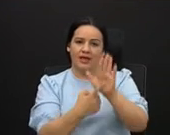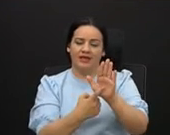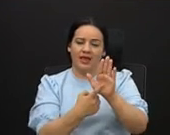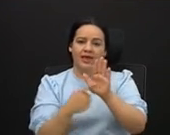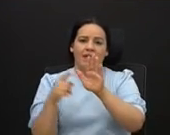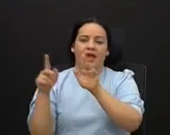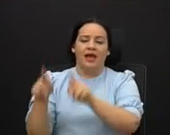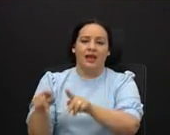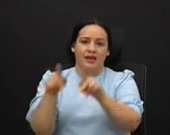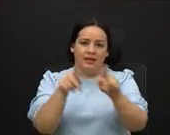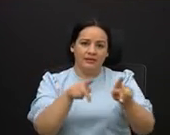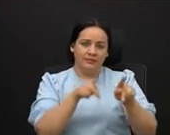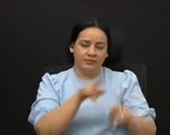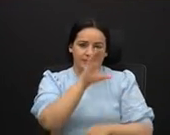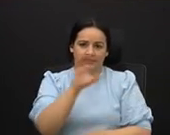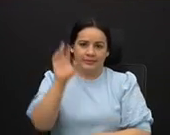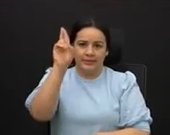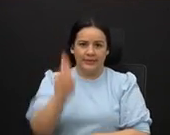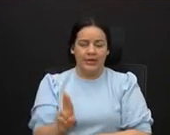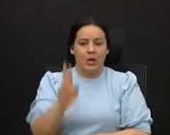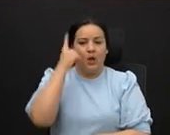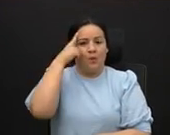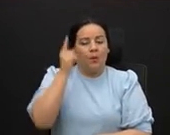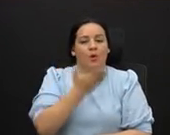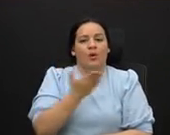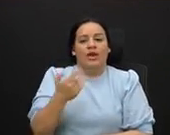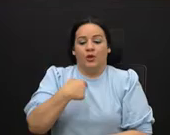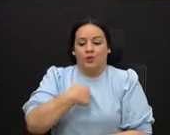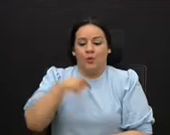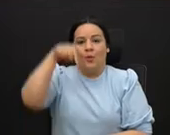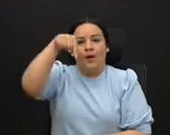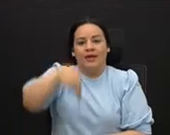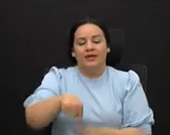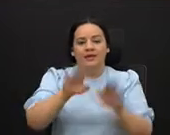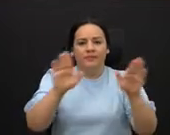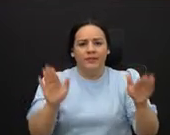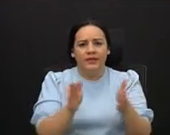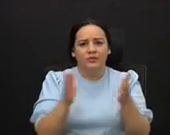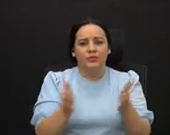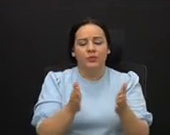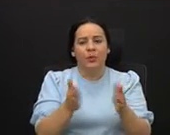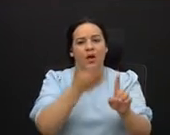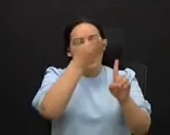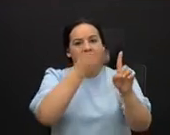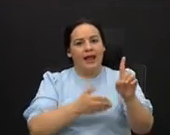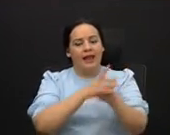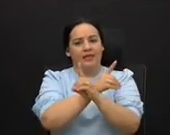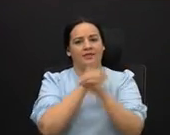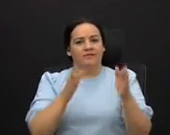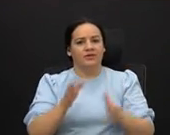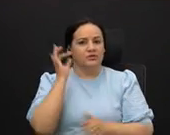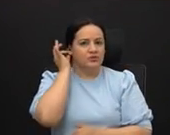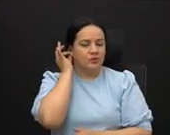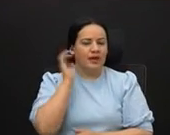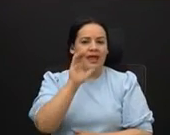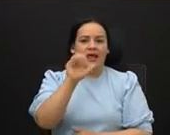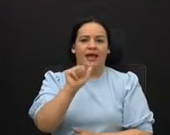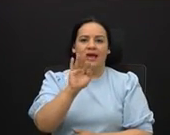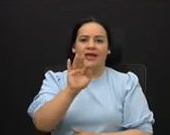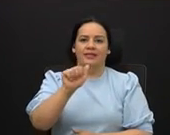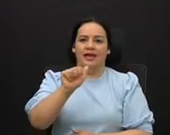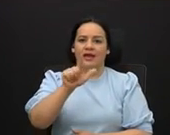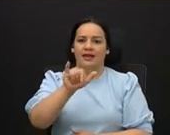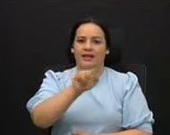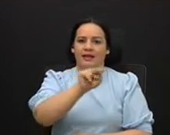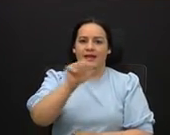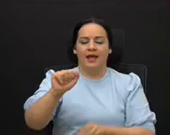la ciudadanía. Por lo que yo hoy aquí insto a la señora defensora, a doña Catalina, a